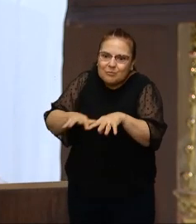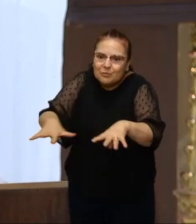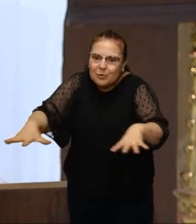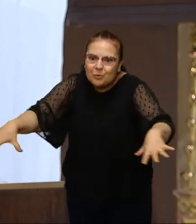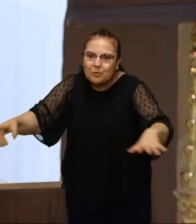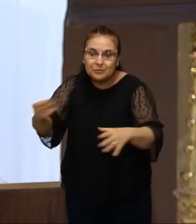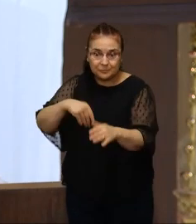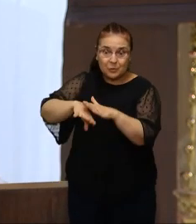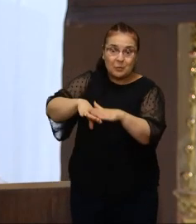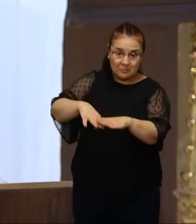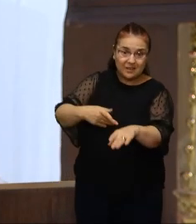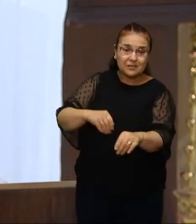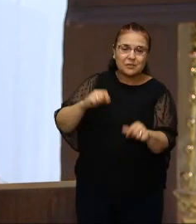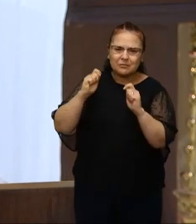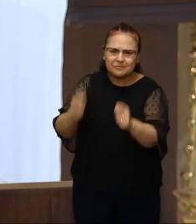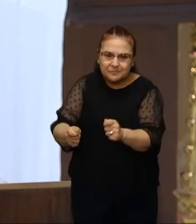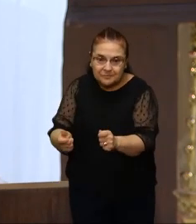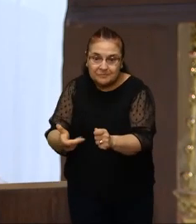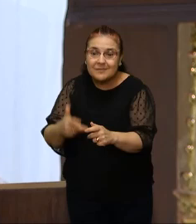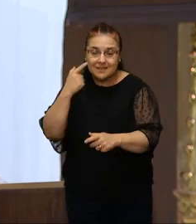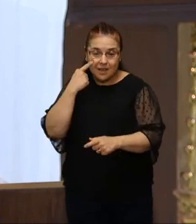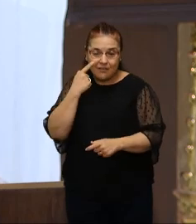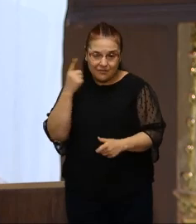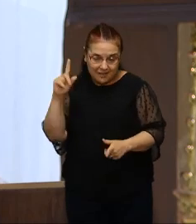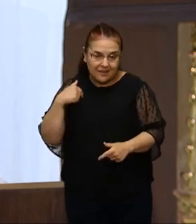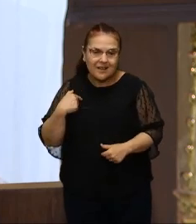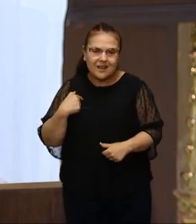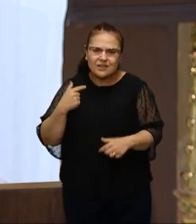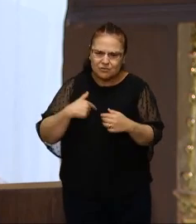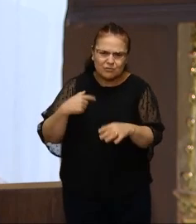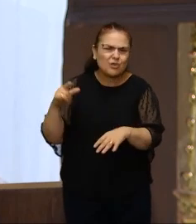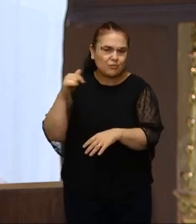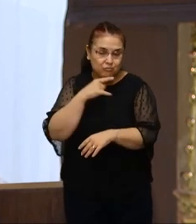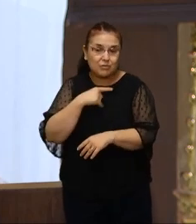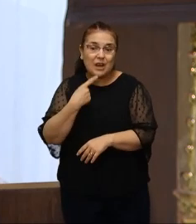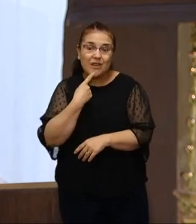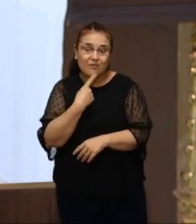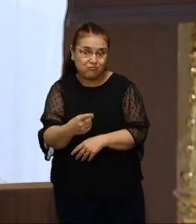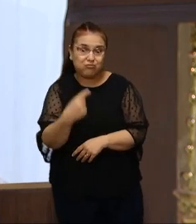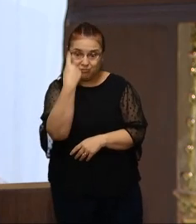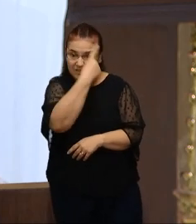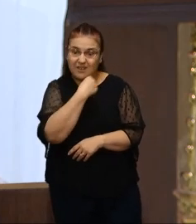tu mano y daña sus bienes, y ya verás cómo te maldice en la cara.